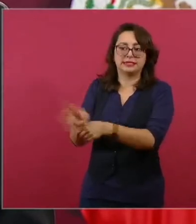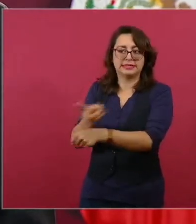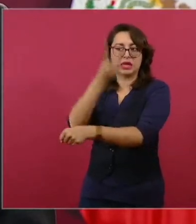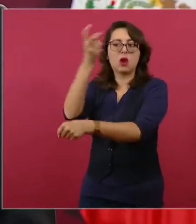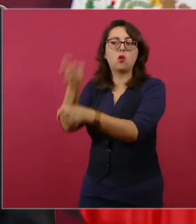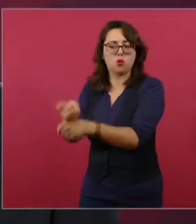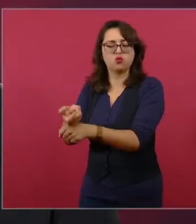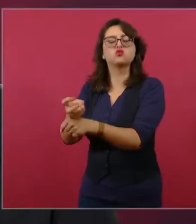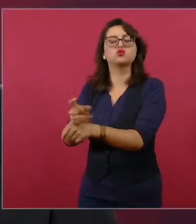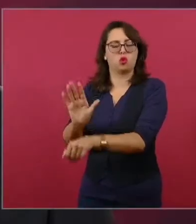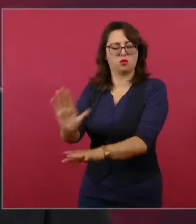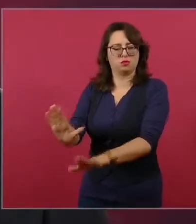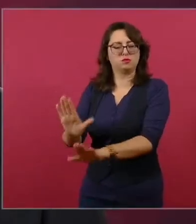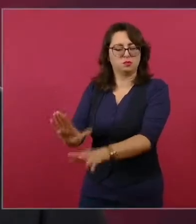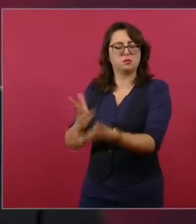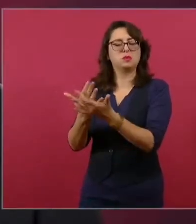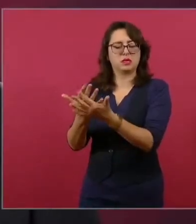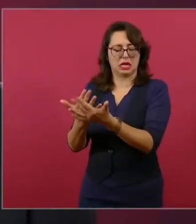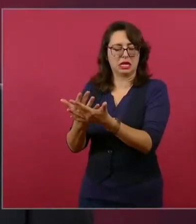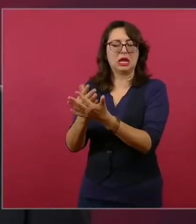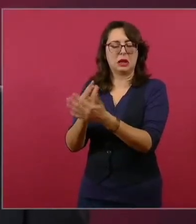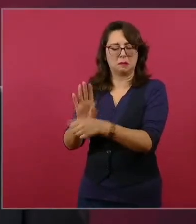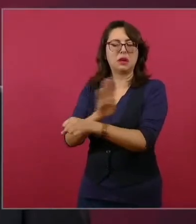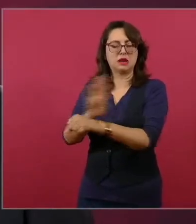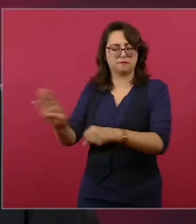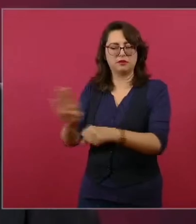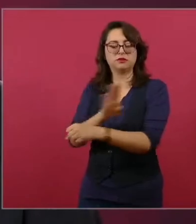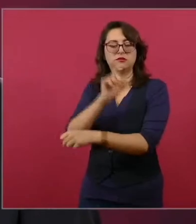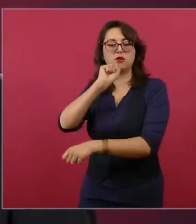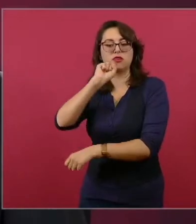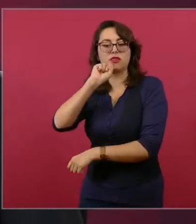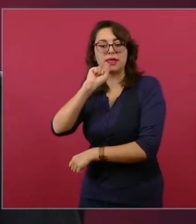privadas de unos cuantos en deuda pública.